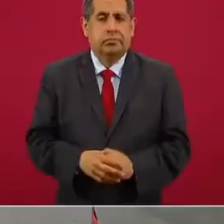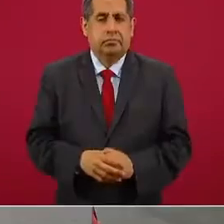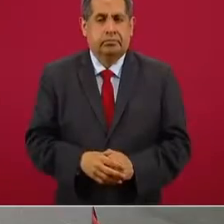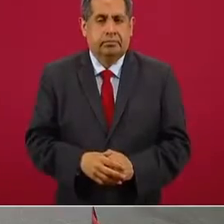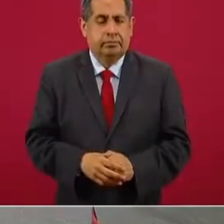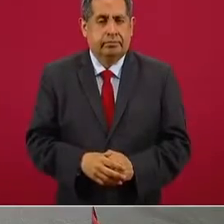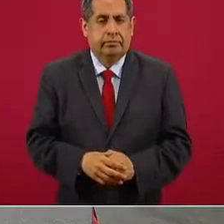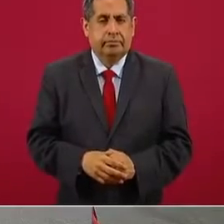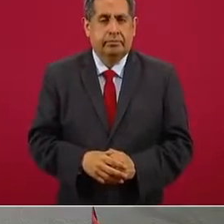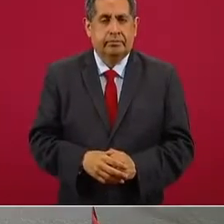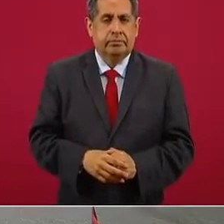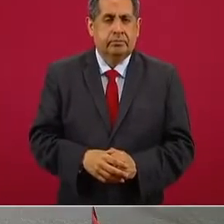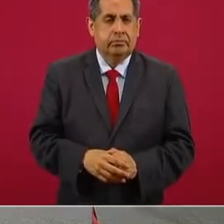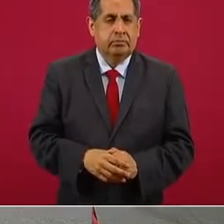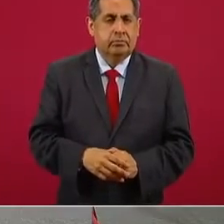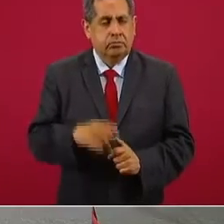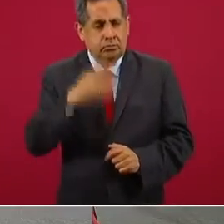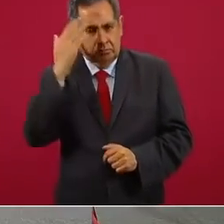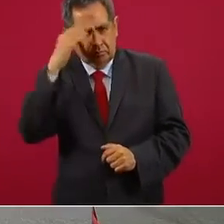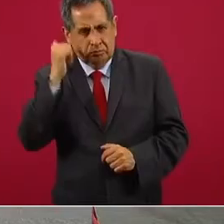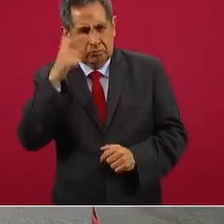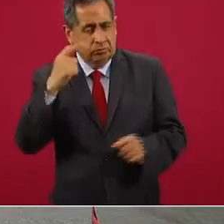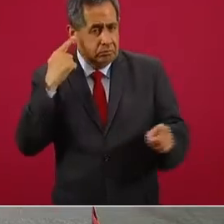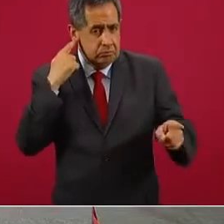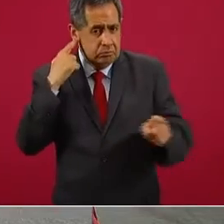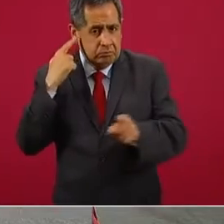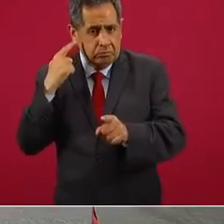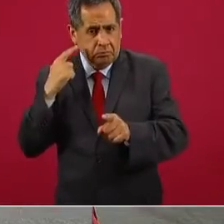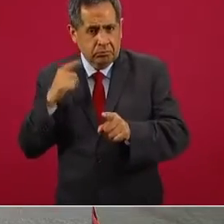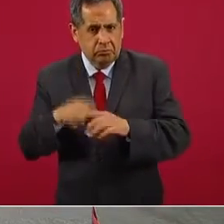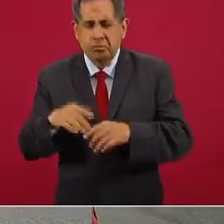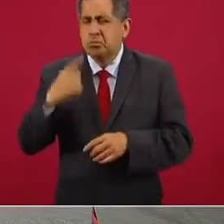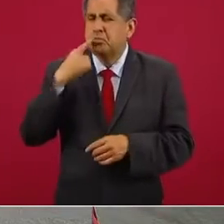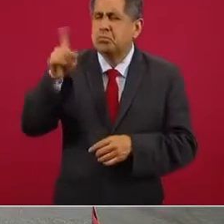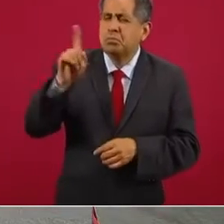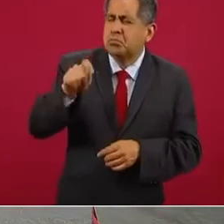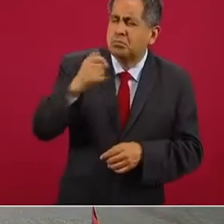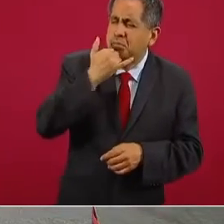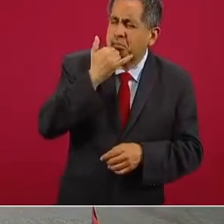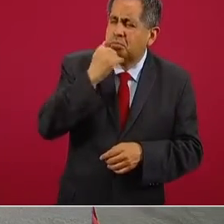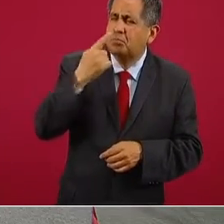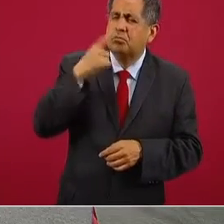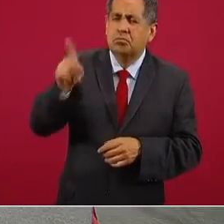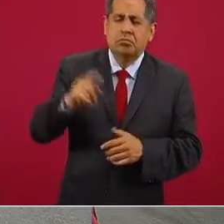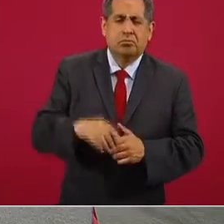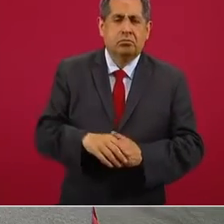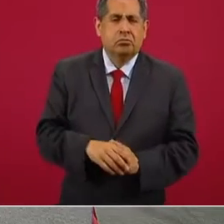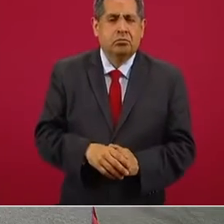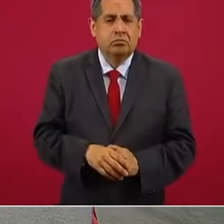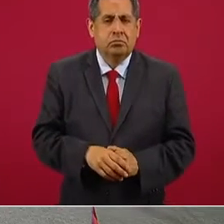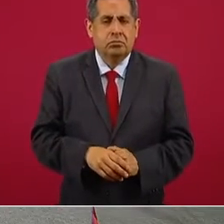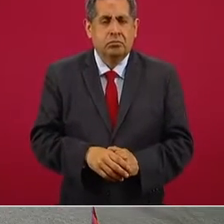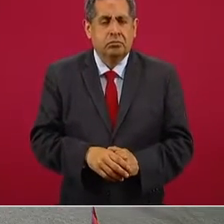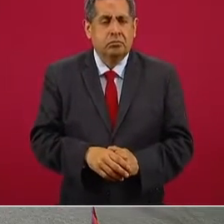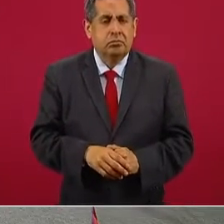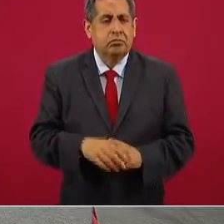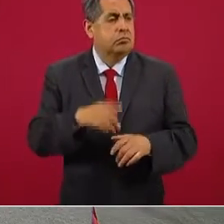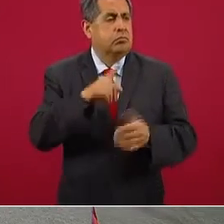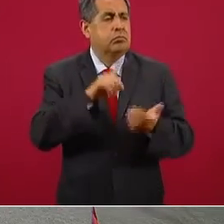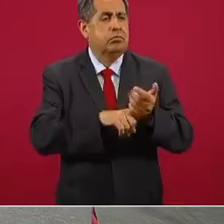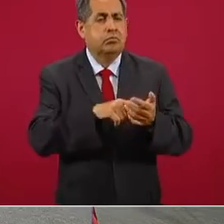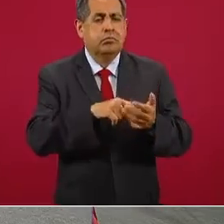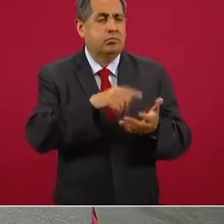Gracias. ¿Tienen conocimiento alguno? ¿Denuncia de…? De irregularidades por parte